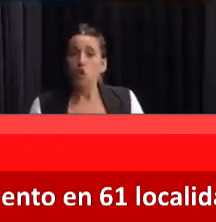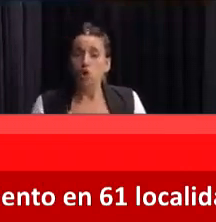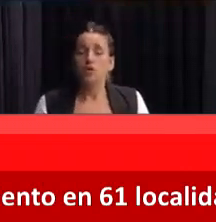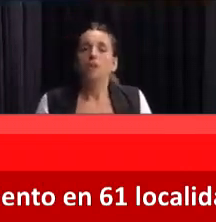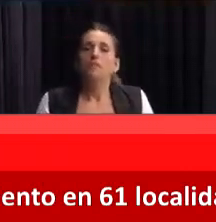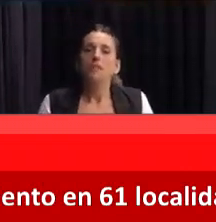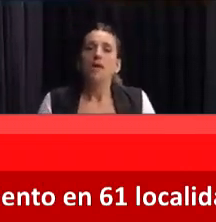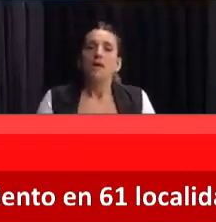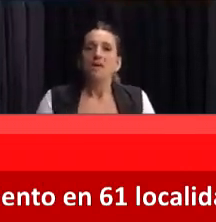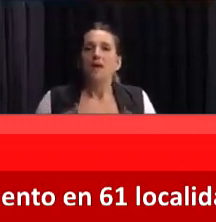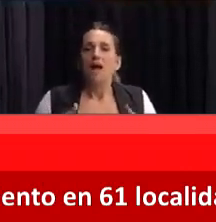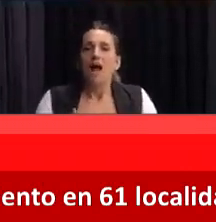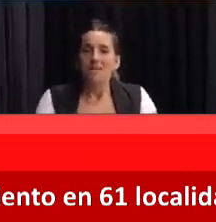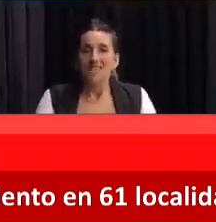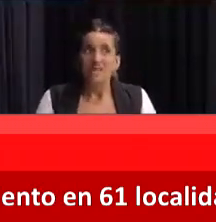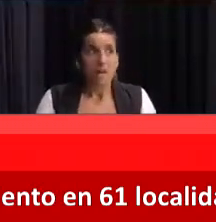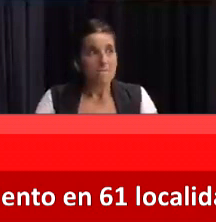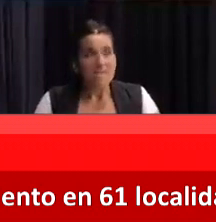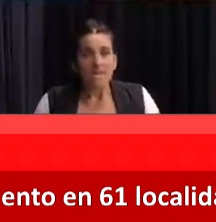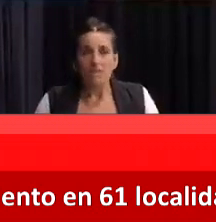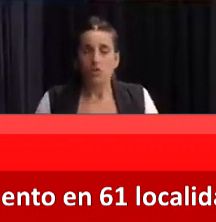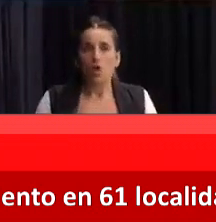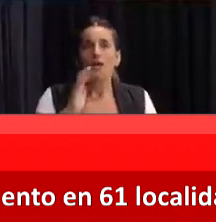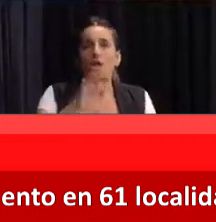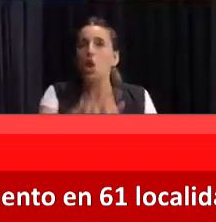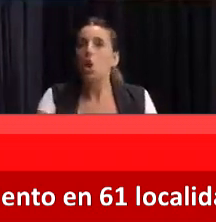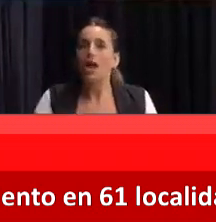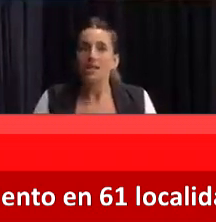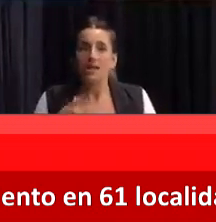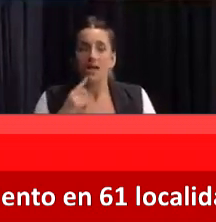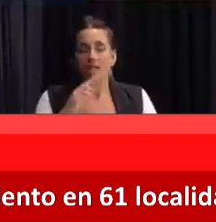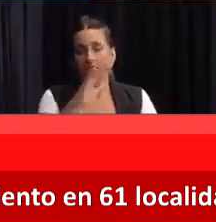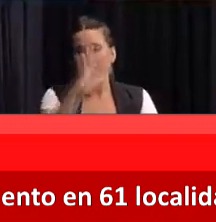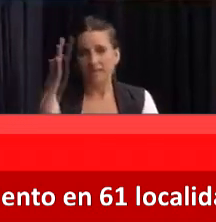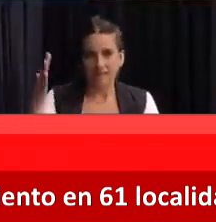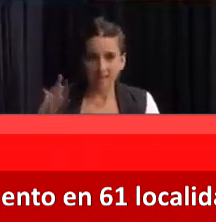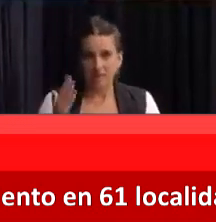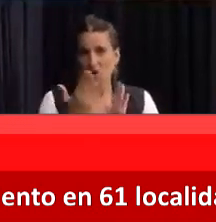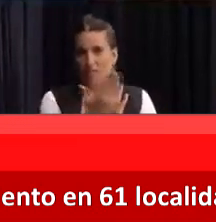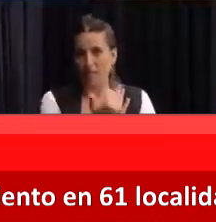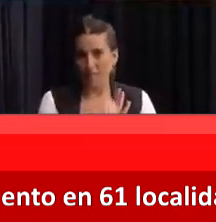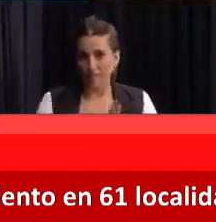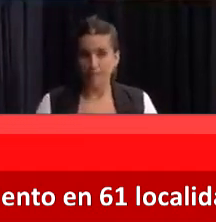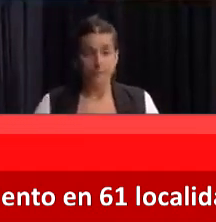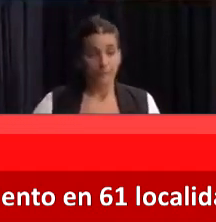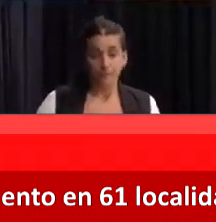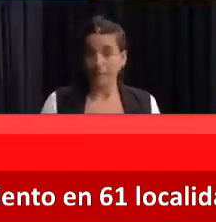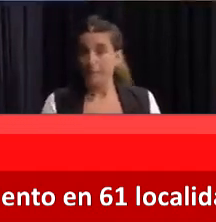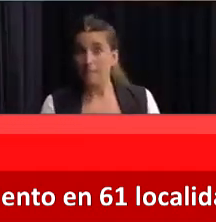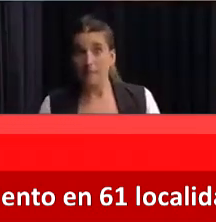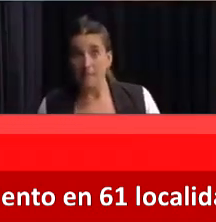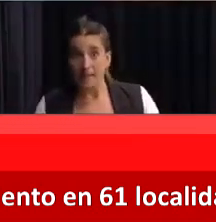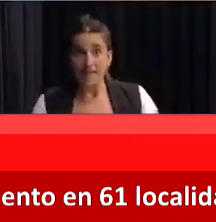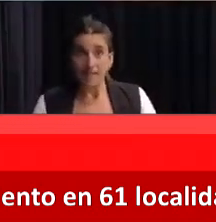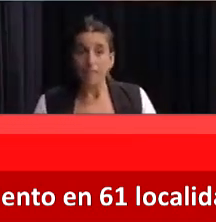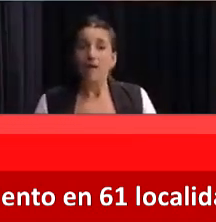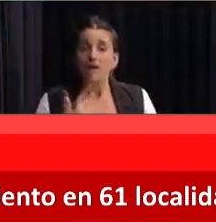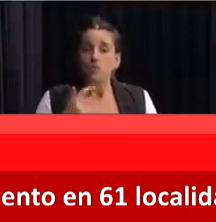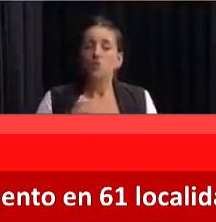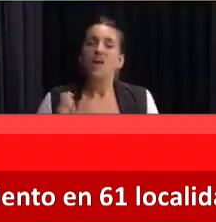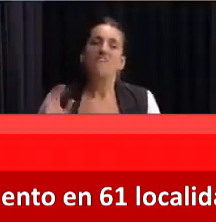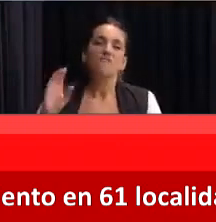de la construcción de redes de saneamiento en localidades del interior